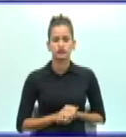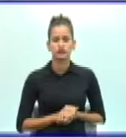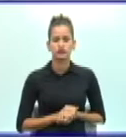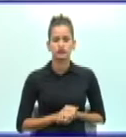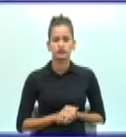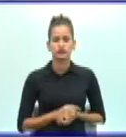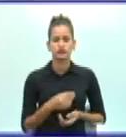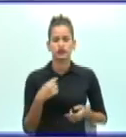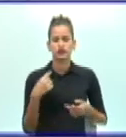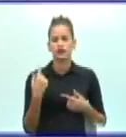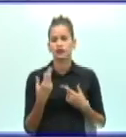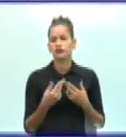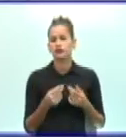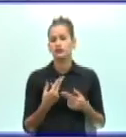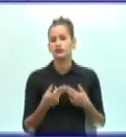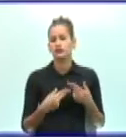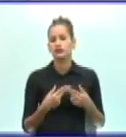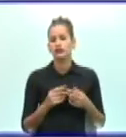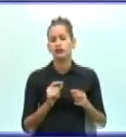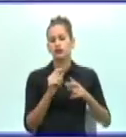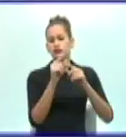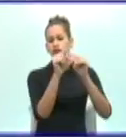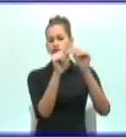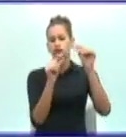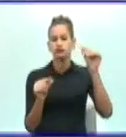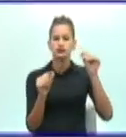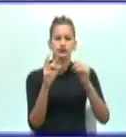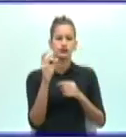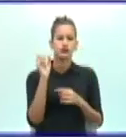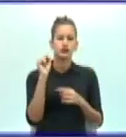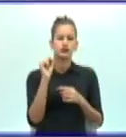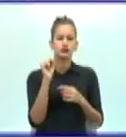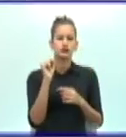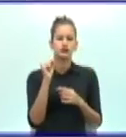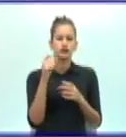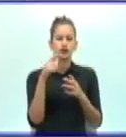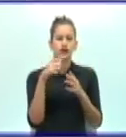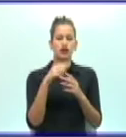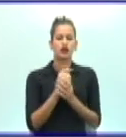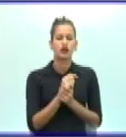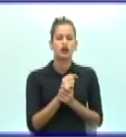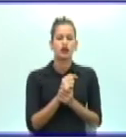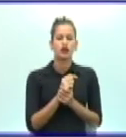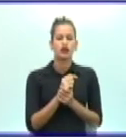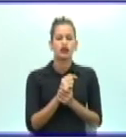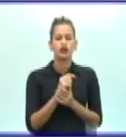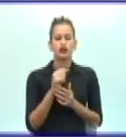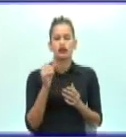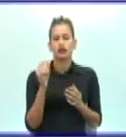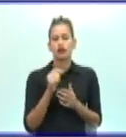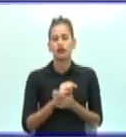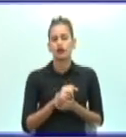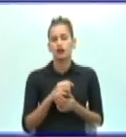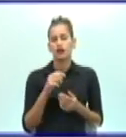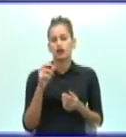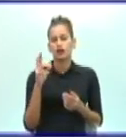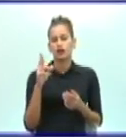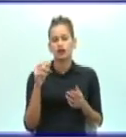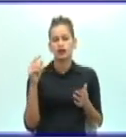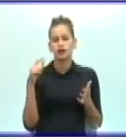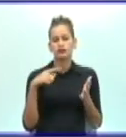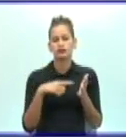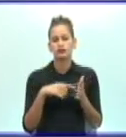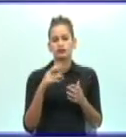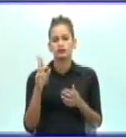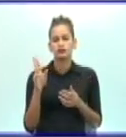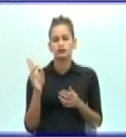Para trazar la perpendicular S a la recta R, que pasa por un punto P de R, coloco un lado